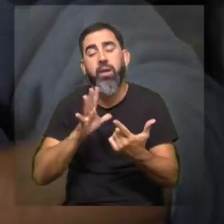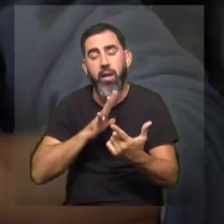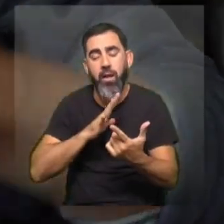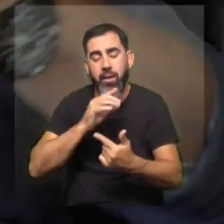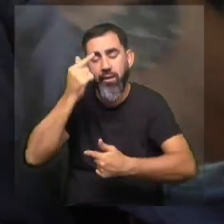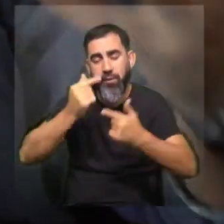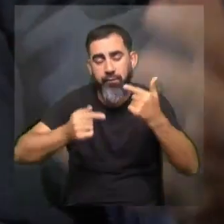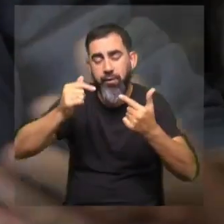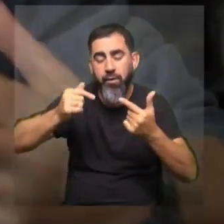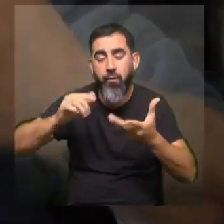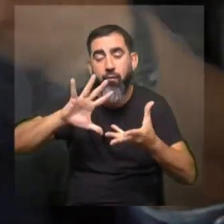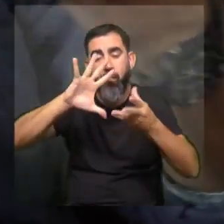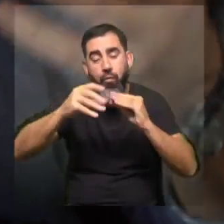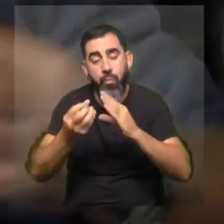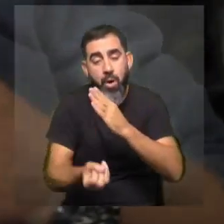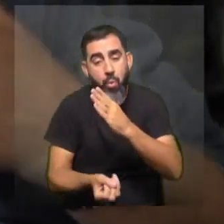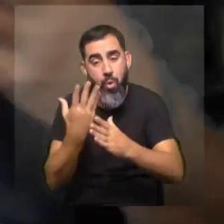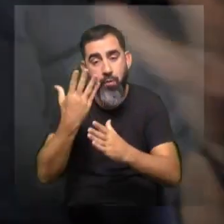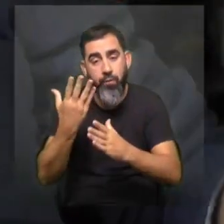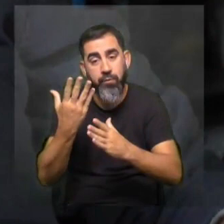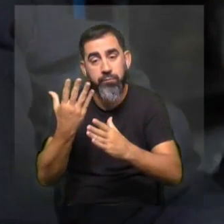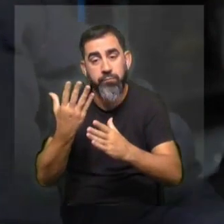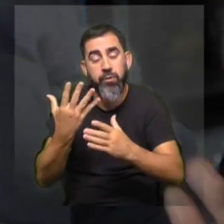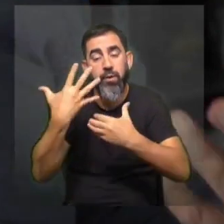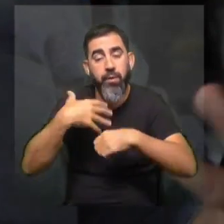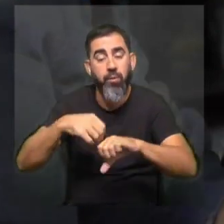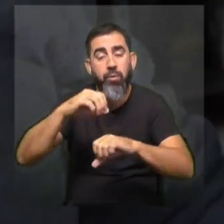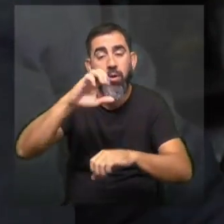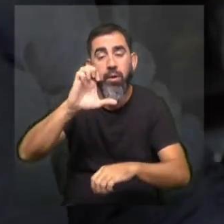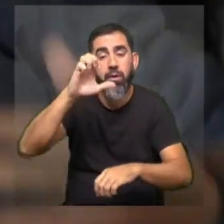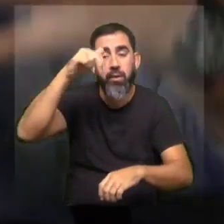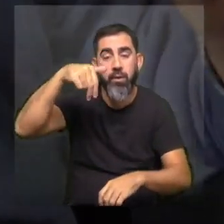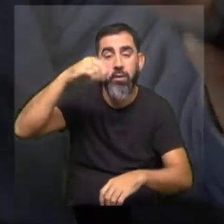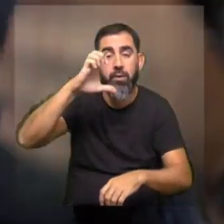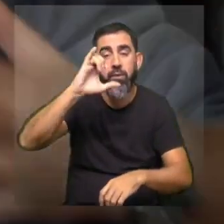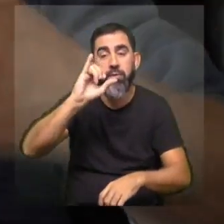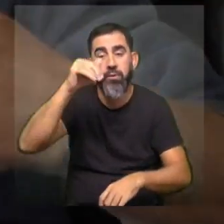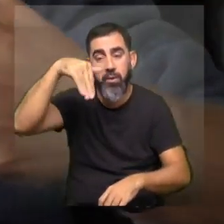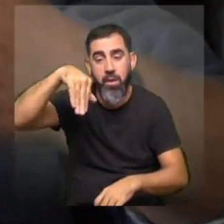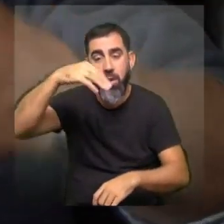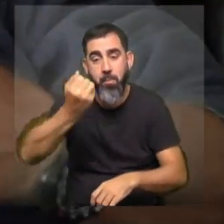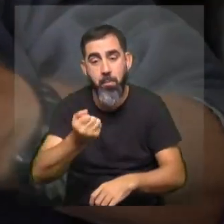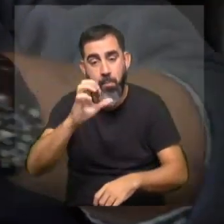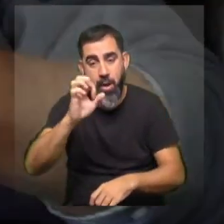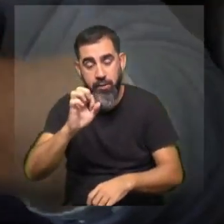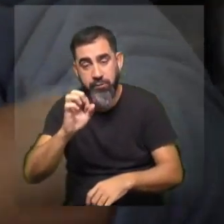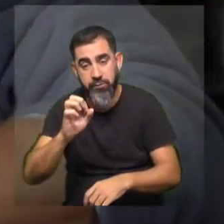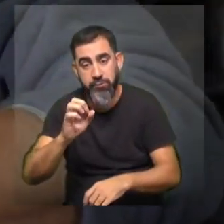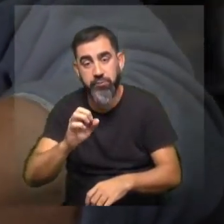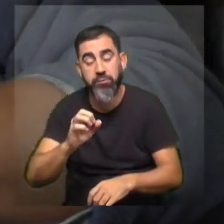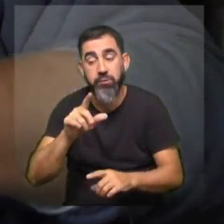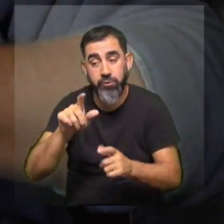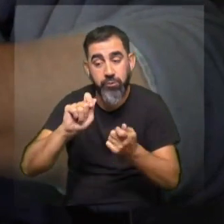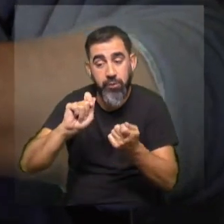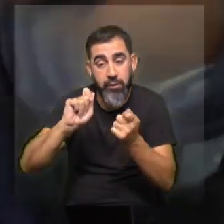de metodologías nuevas, se encontraron enzimas que hacían cosas que no se esperaba, etc. Y cada uno de esos